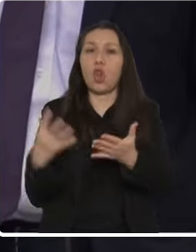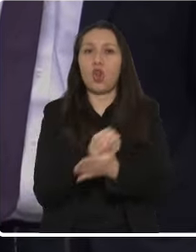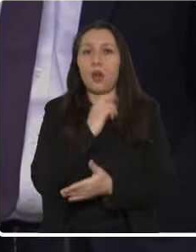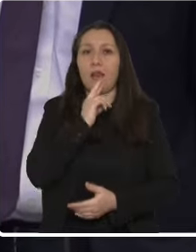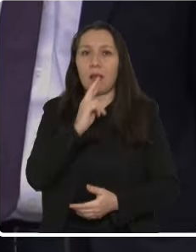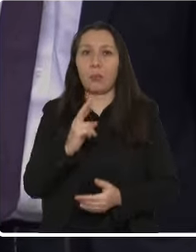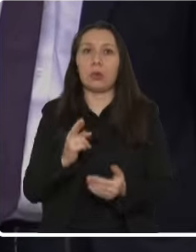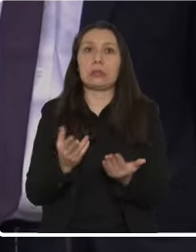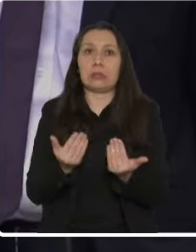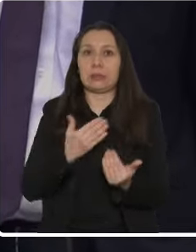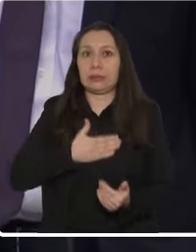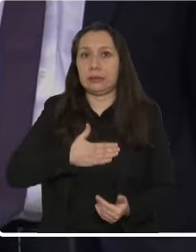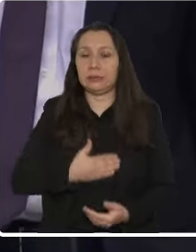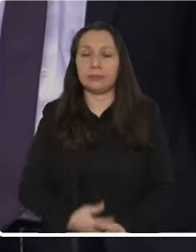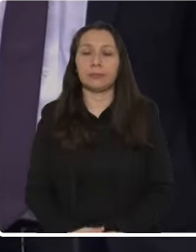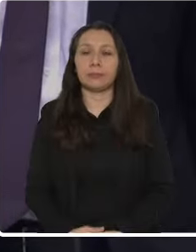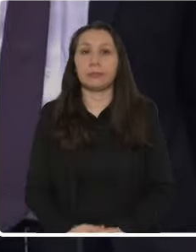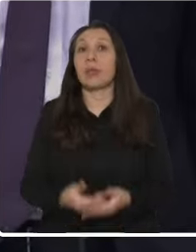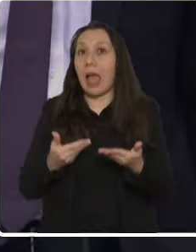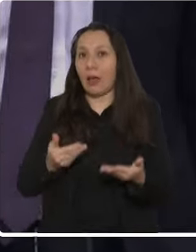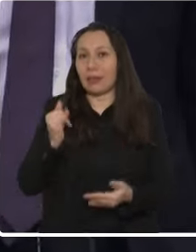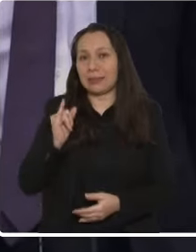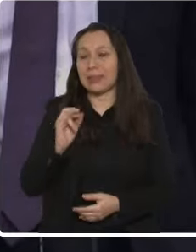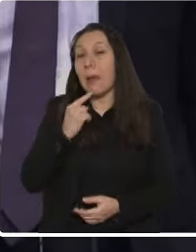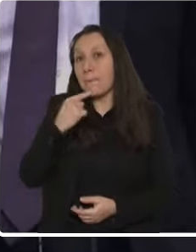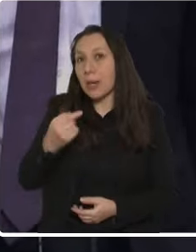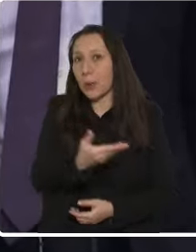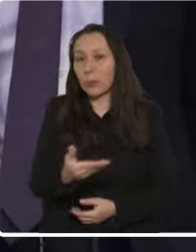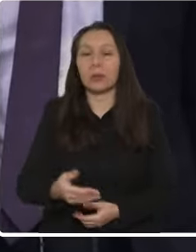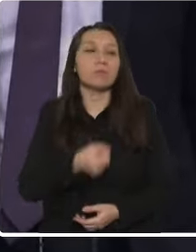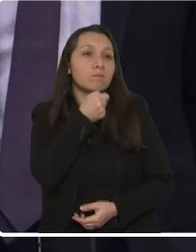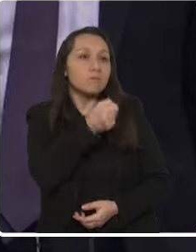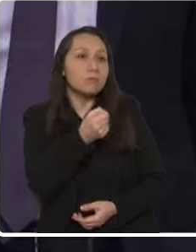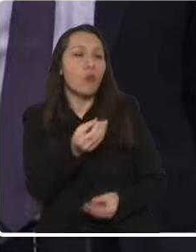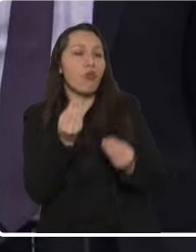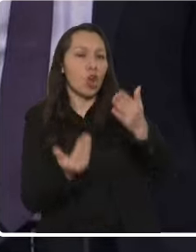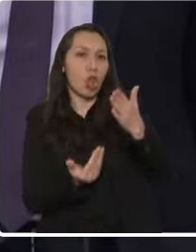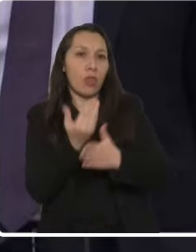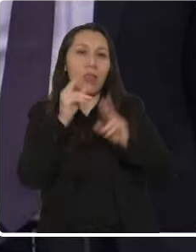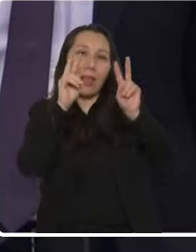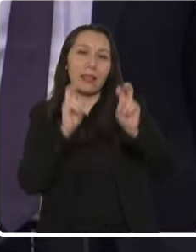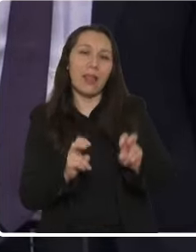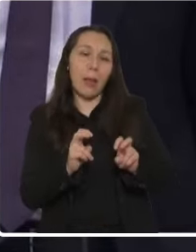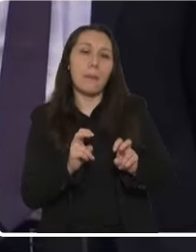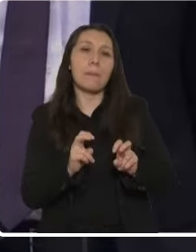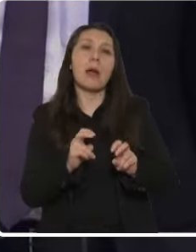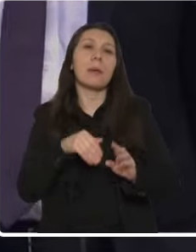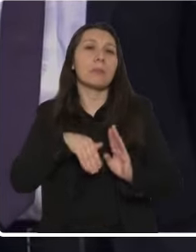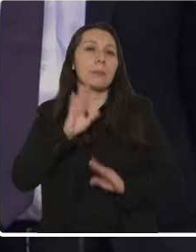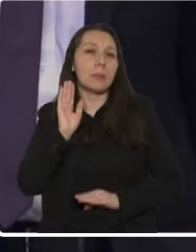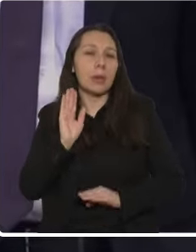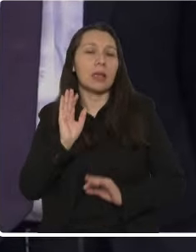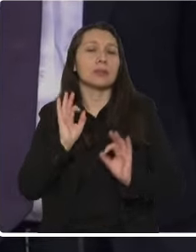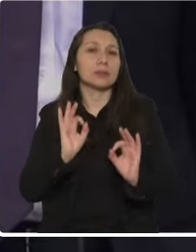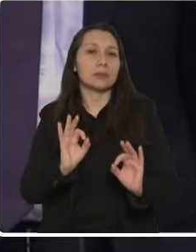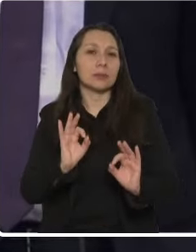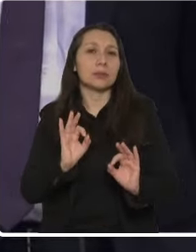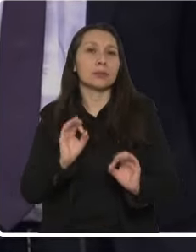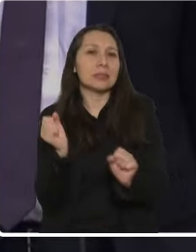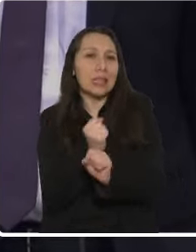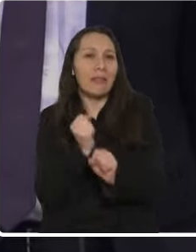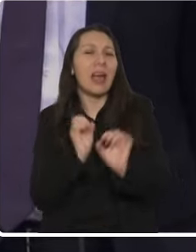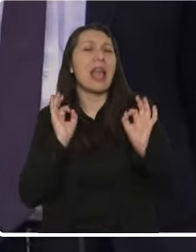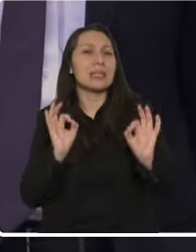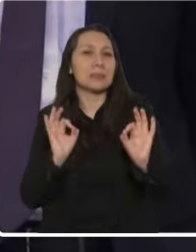los resultados que se esperan. Ahora sí, vamos con la pregunta. Ministra, buenos días. Respecto a lo principalmente la fuerza de